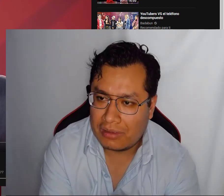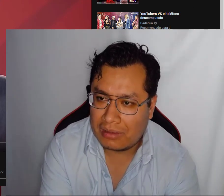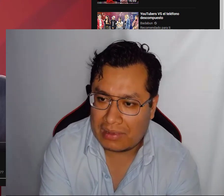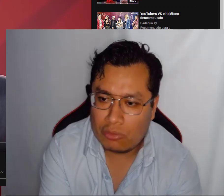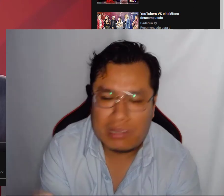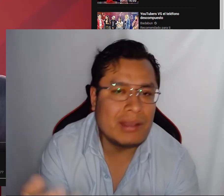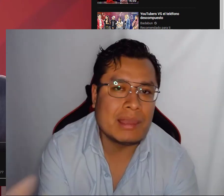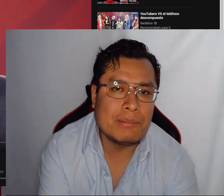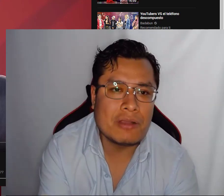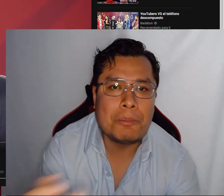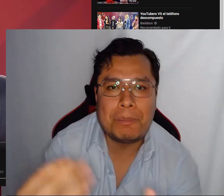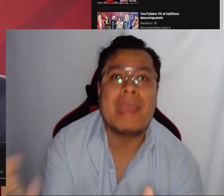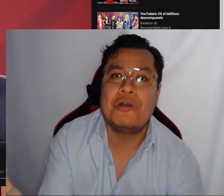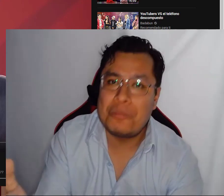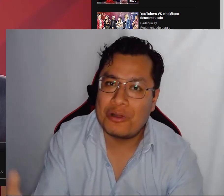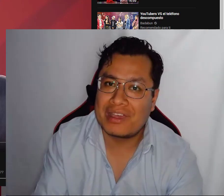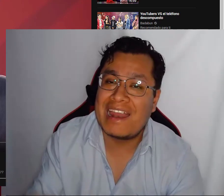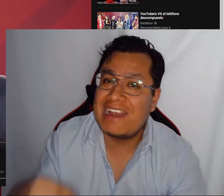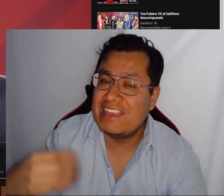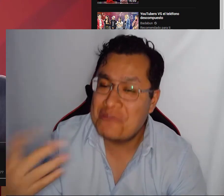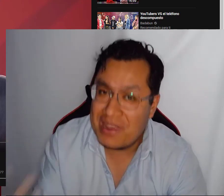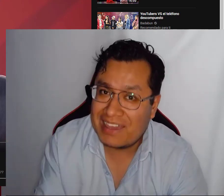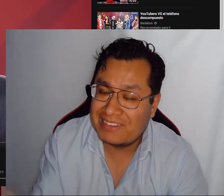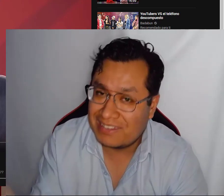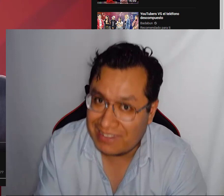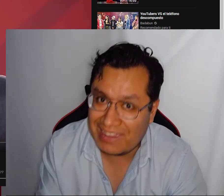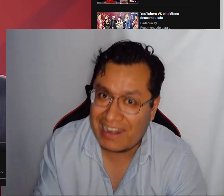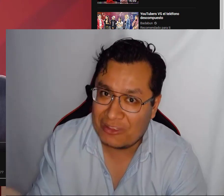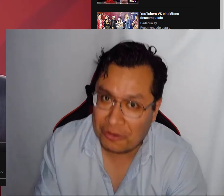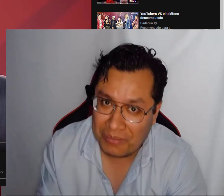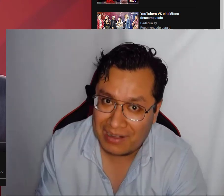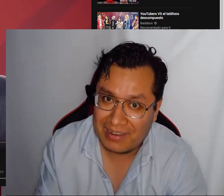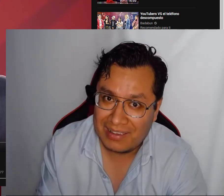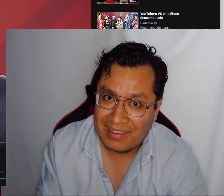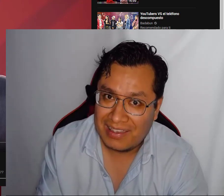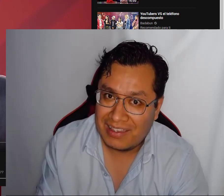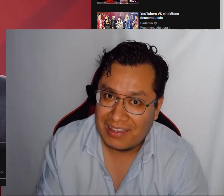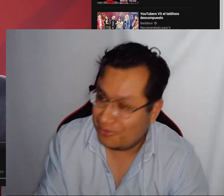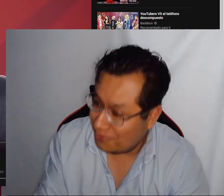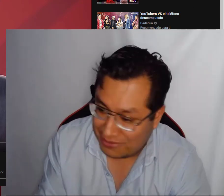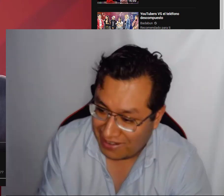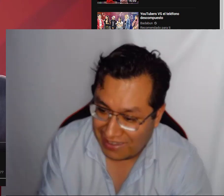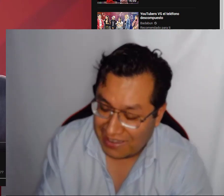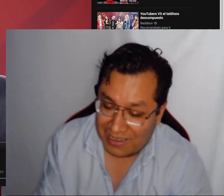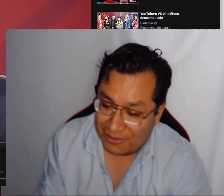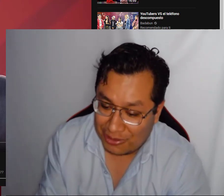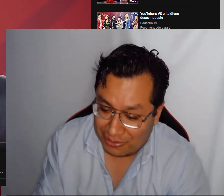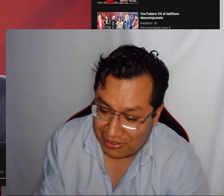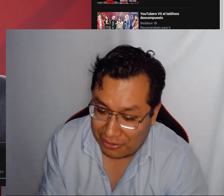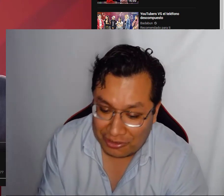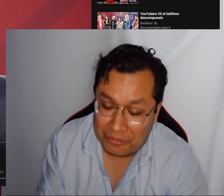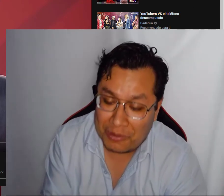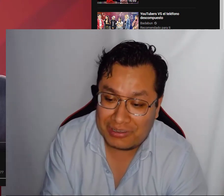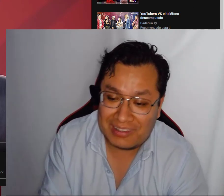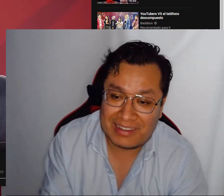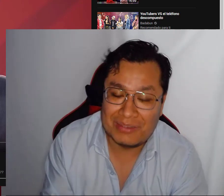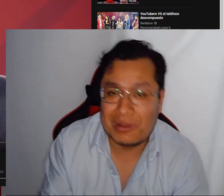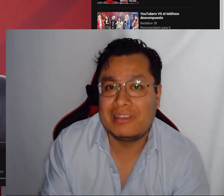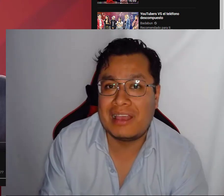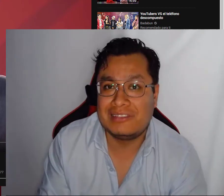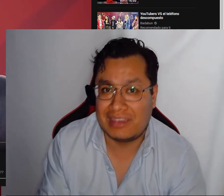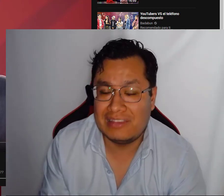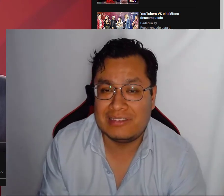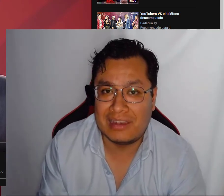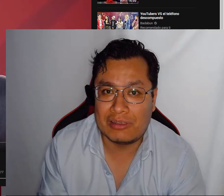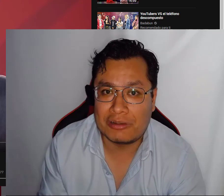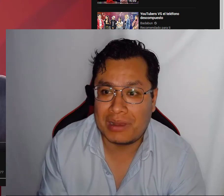de que tenía un nivel tan bajo pero porque era el nivel que se exigiera normal no seré no quiero ser grosero pero este es el